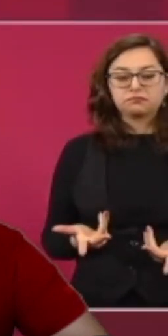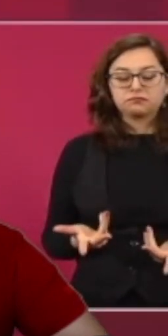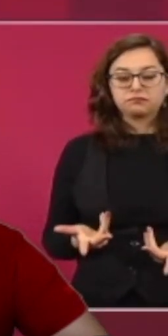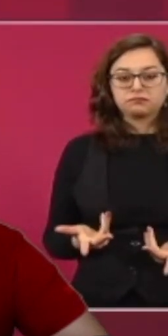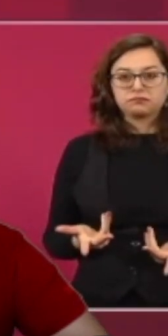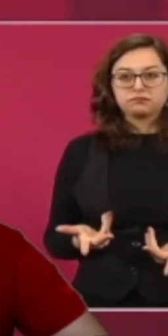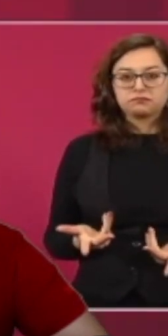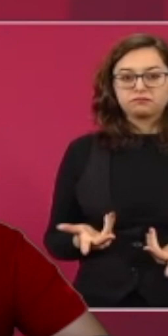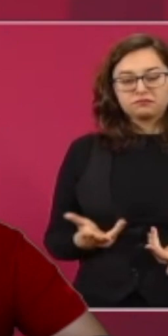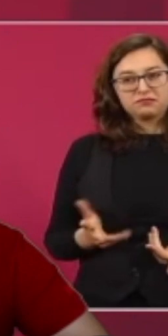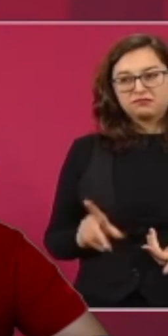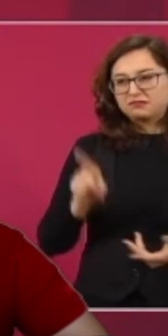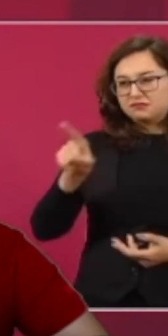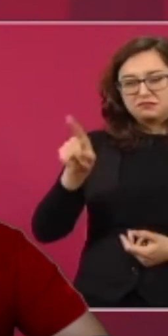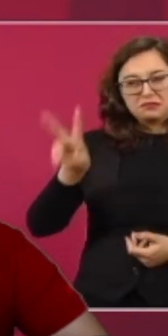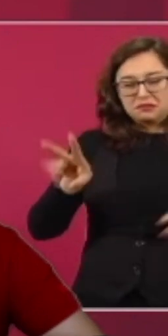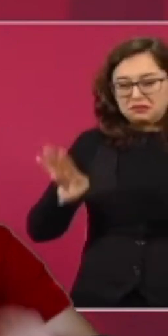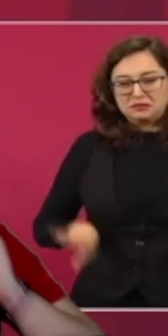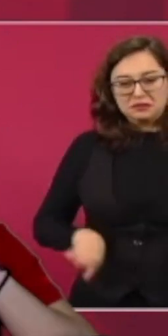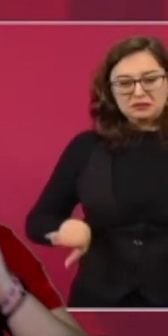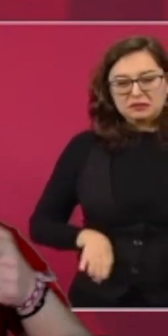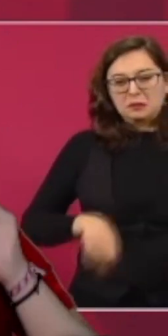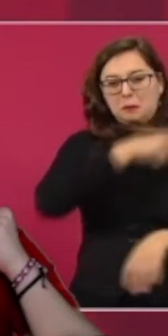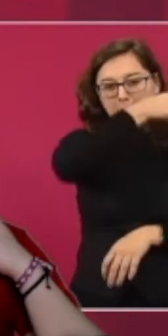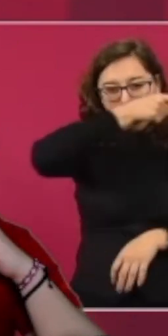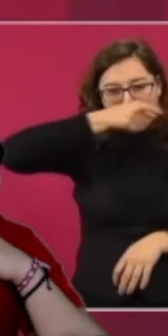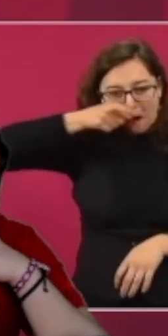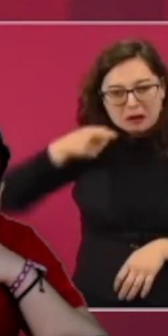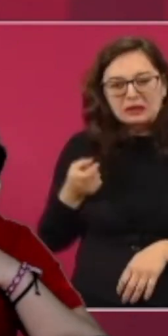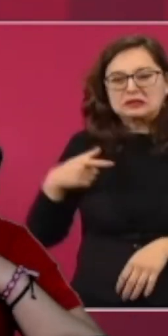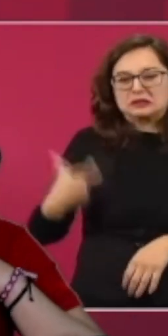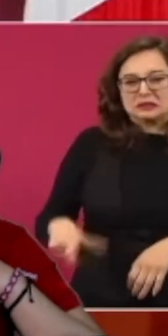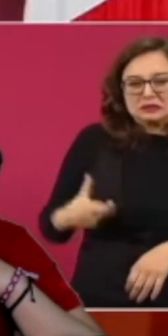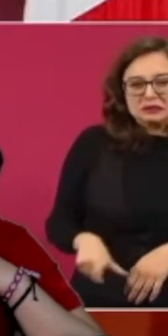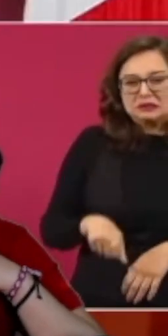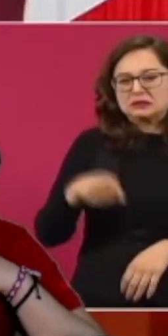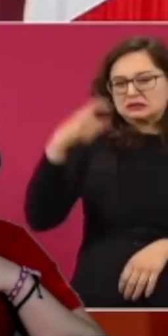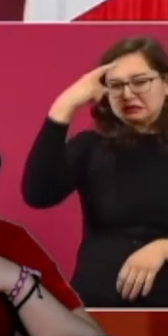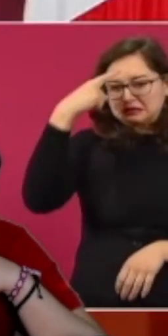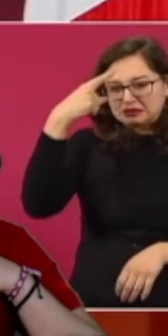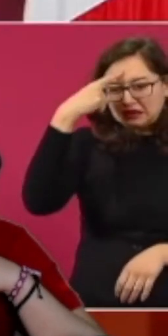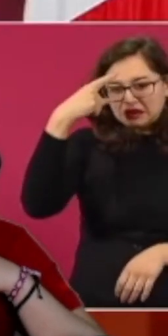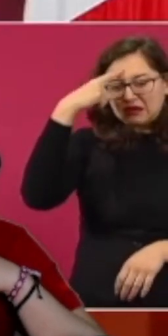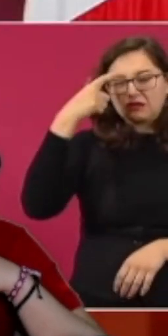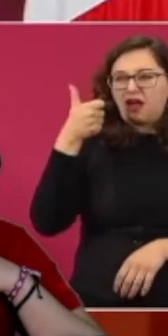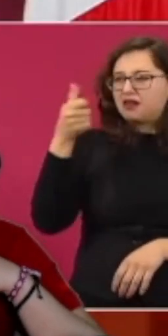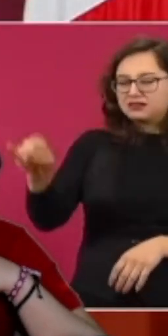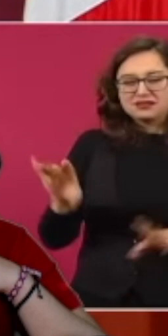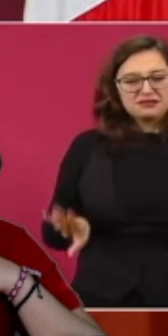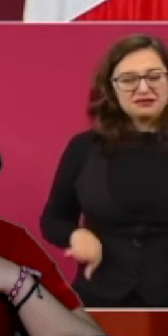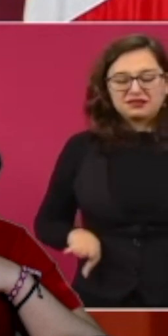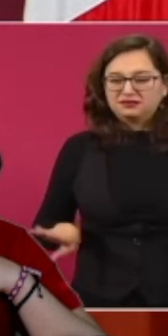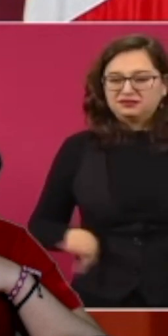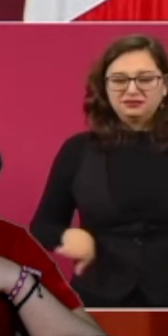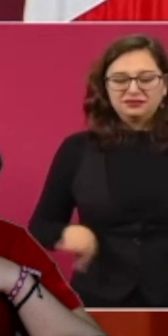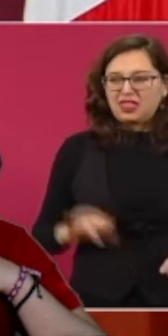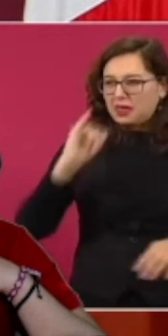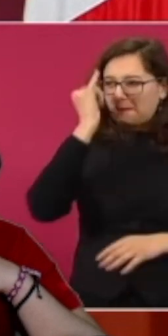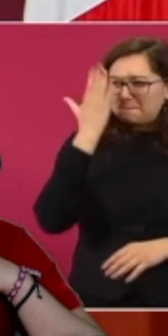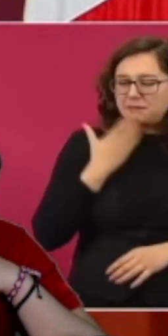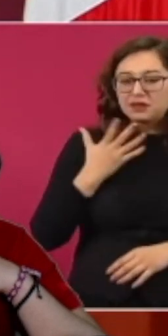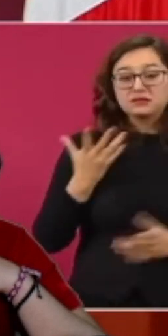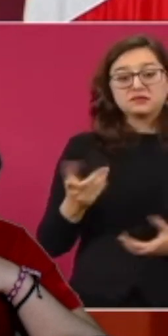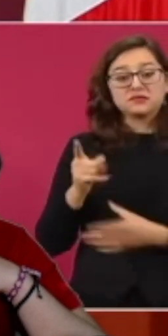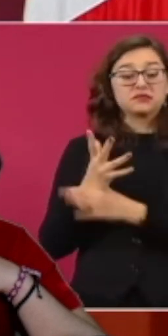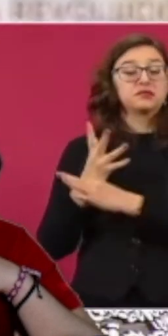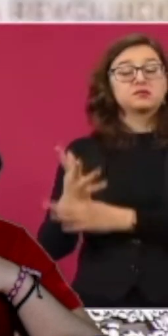como ambiciosos, como lo que les importa es el dinero, aunque tengan una justificación de